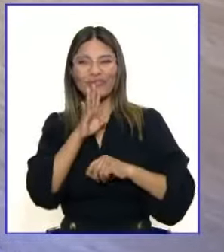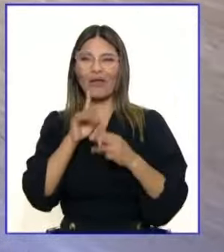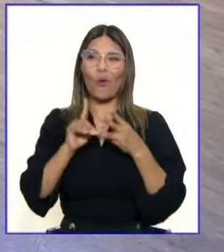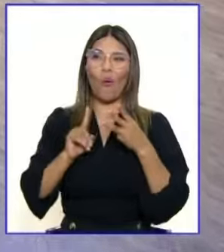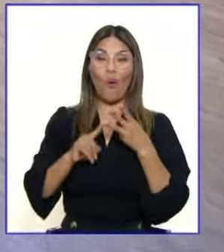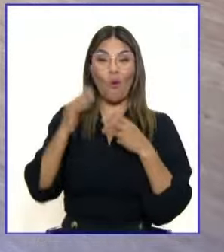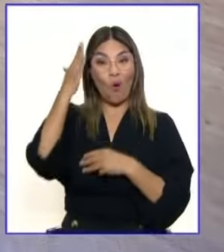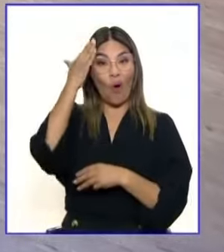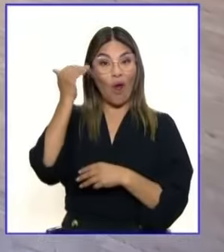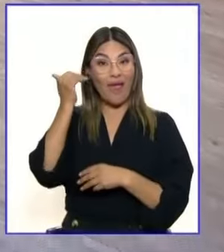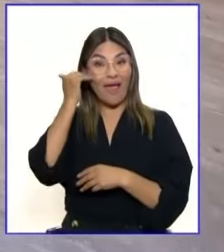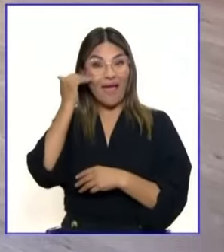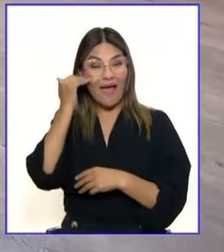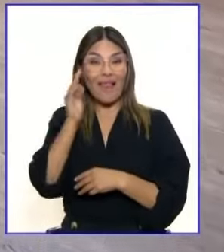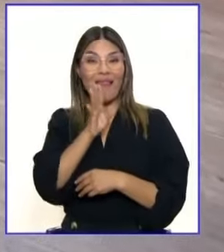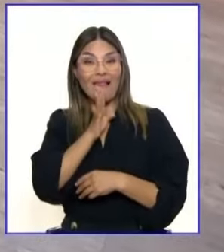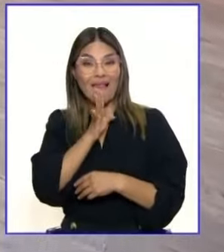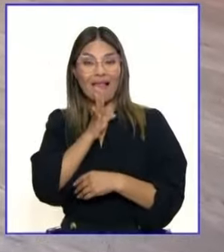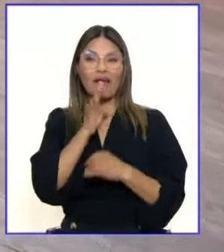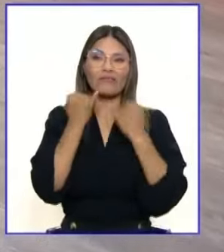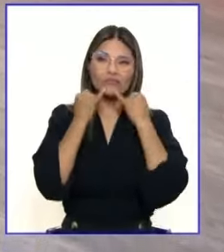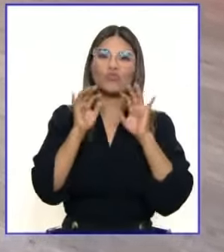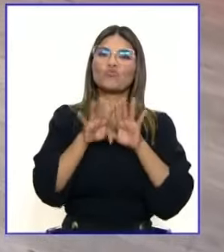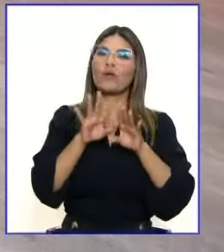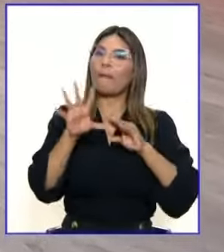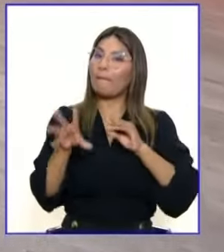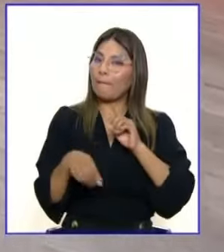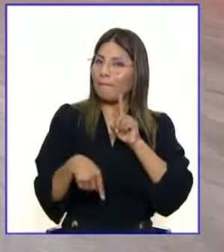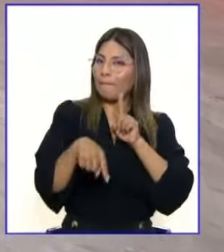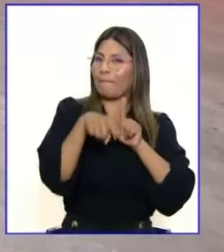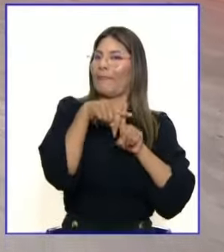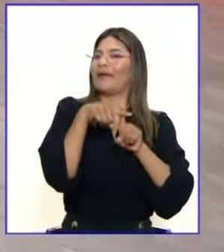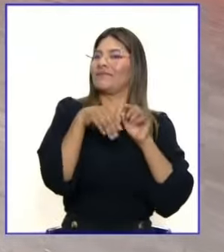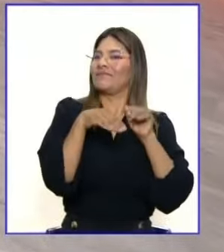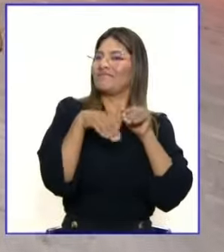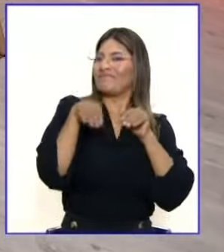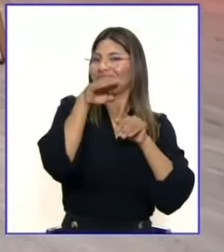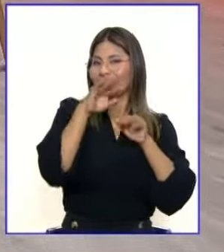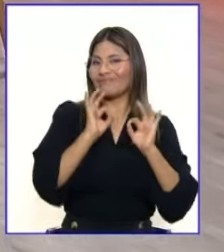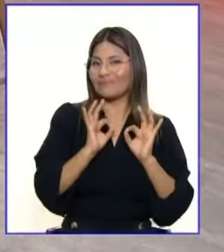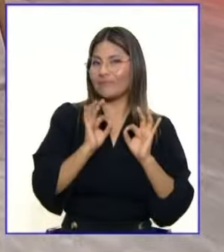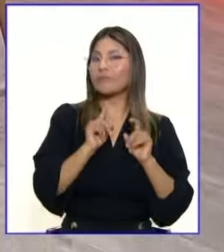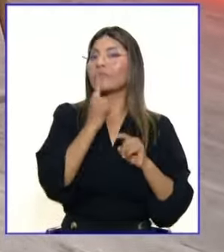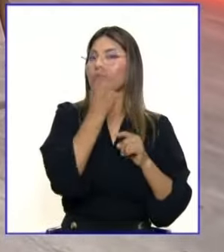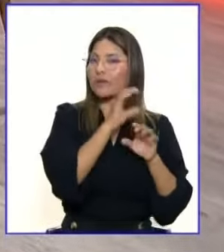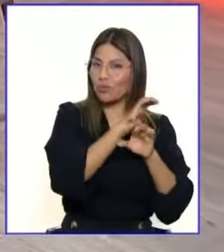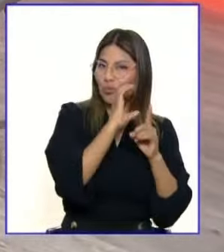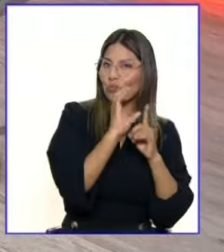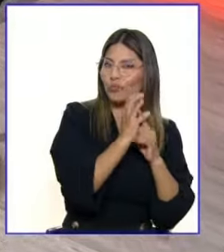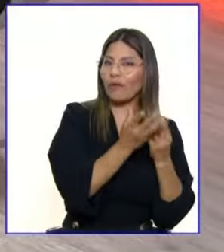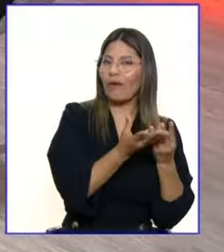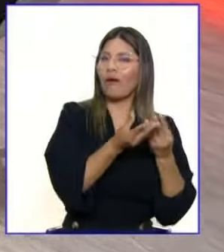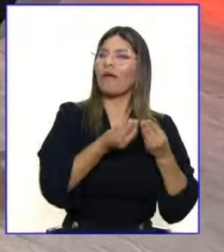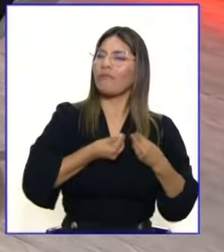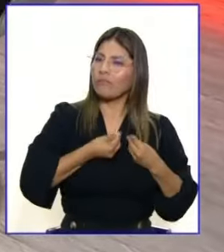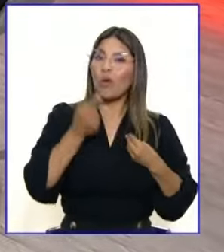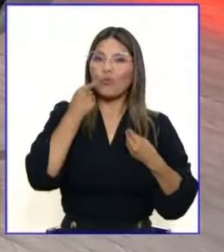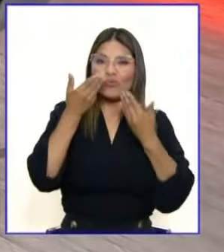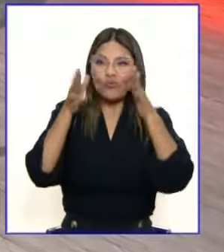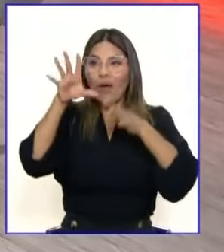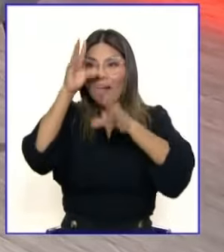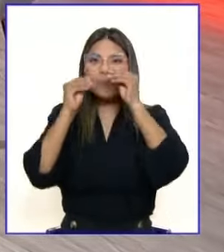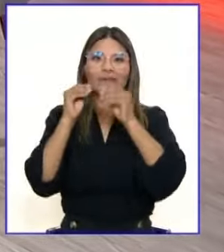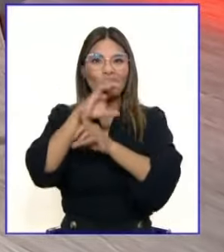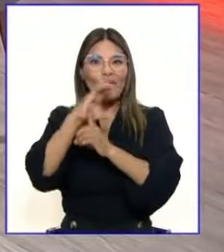adicional. Primero, un acercamiento a nuestra contraparte cultural, ¿no? Y de otra parte, y en segundo lugar, es